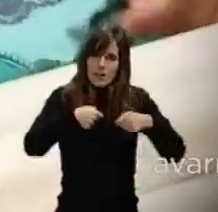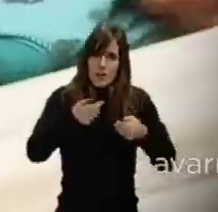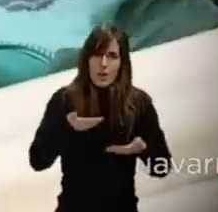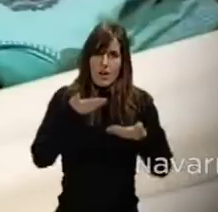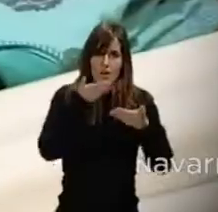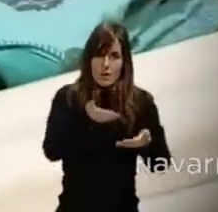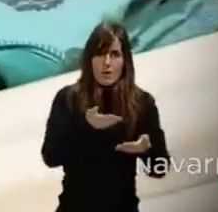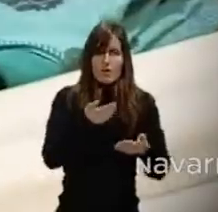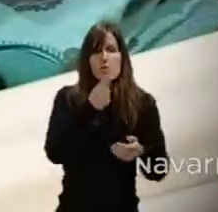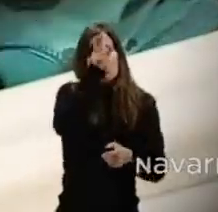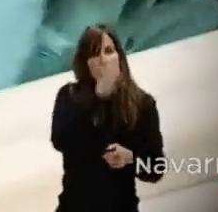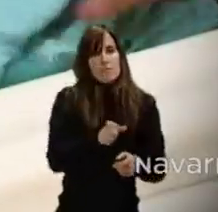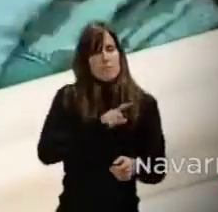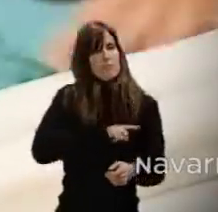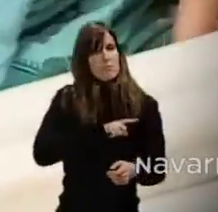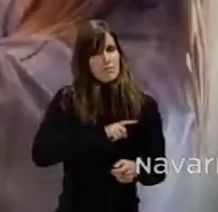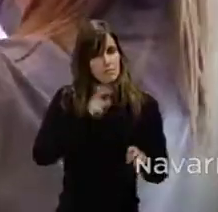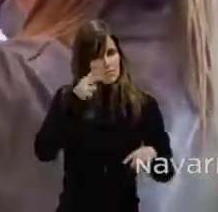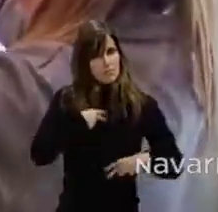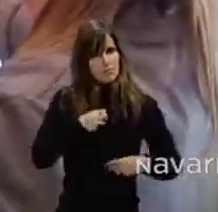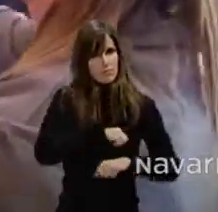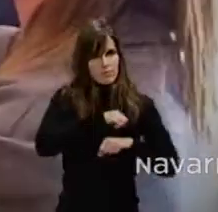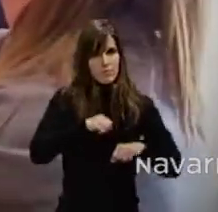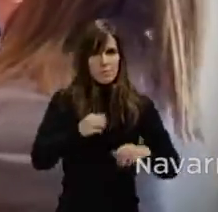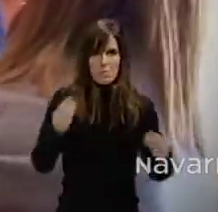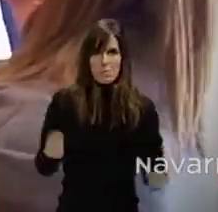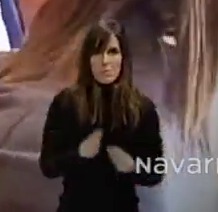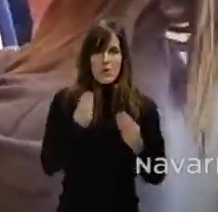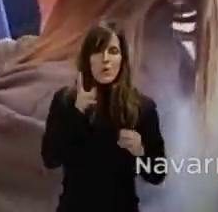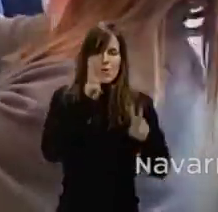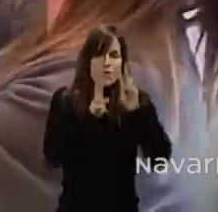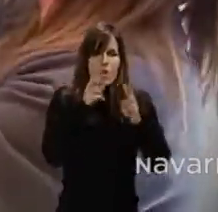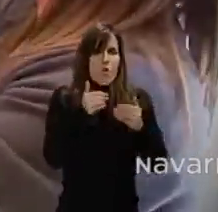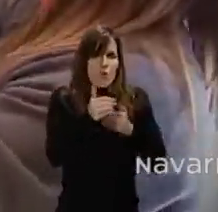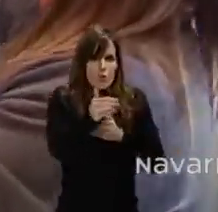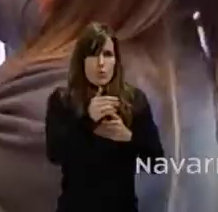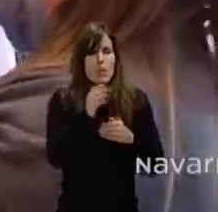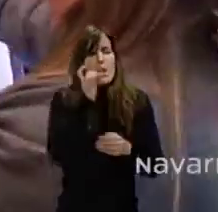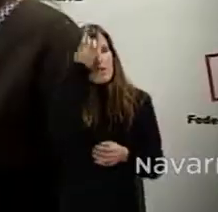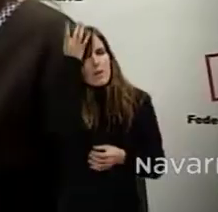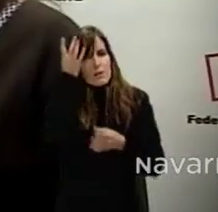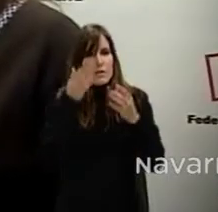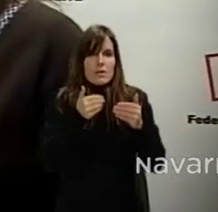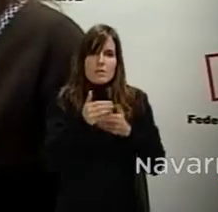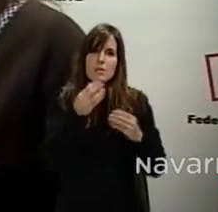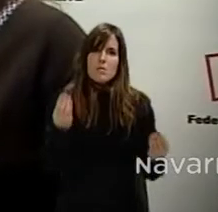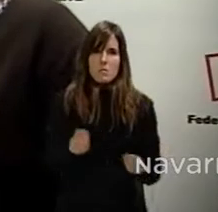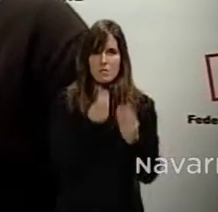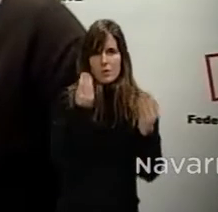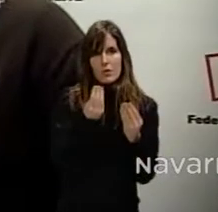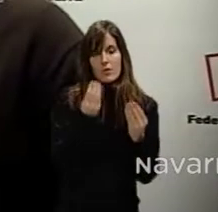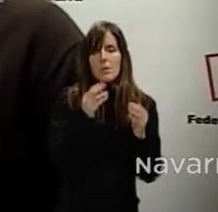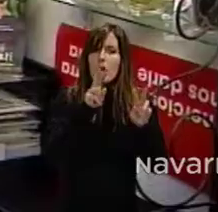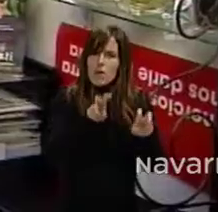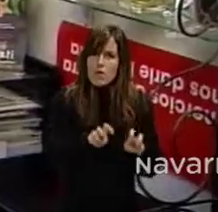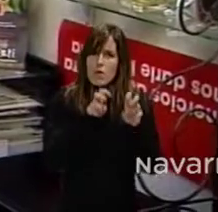comerciante y al trabajador que está a su cargo a ver perspectivas de mejora y aspectos que le ayuden a